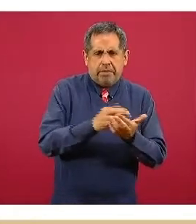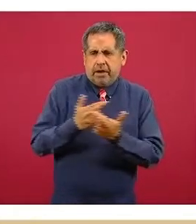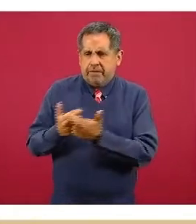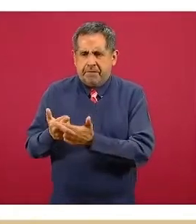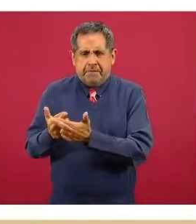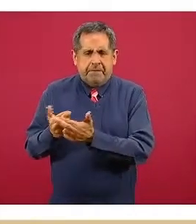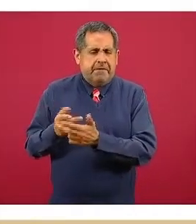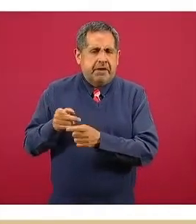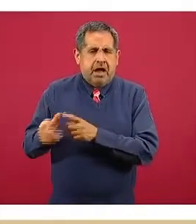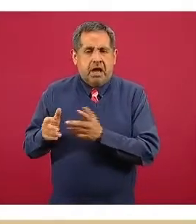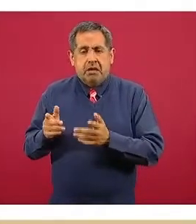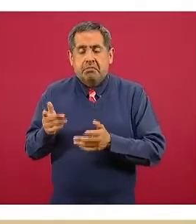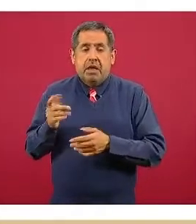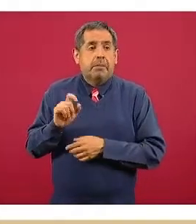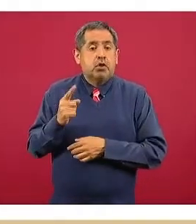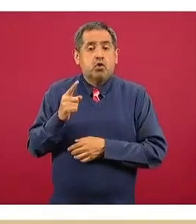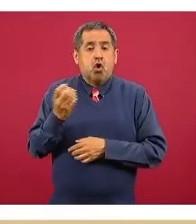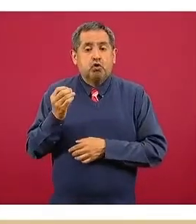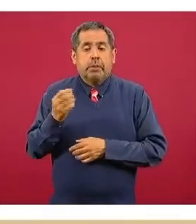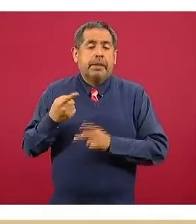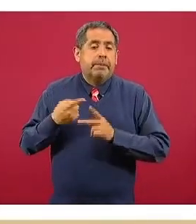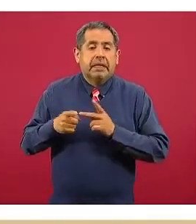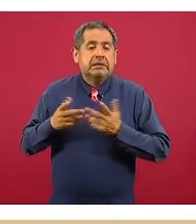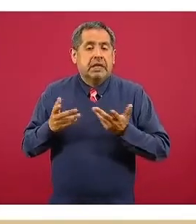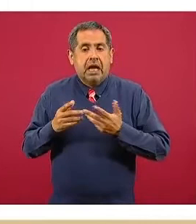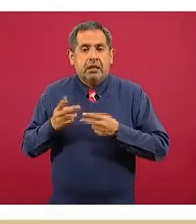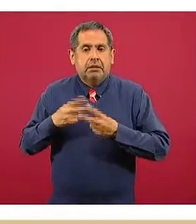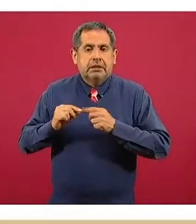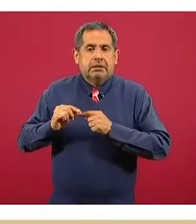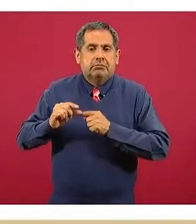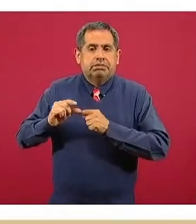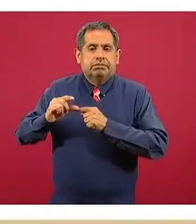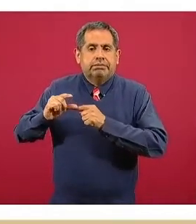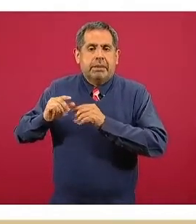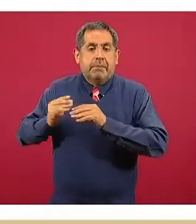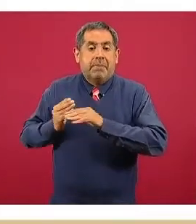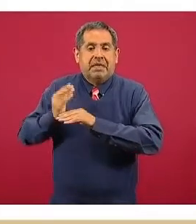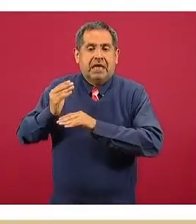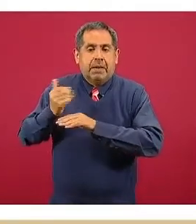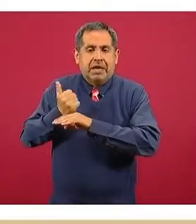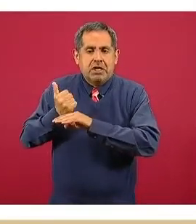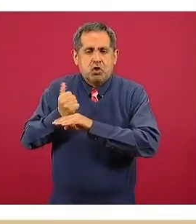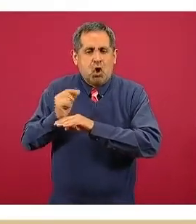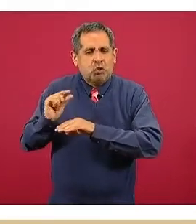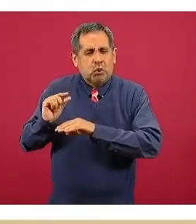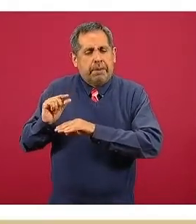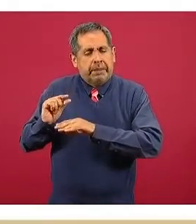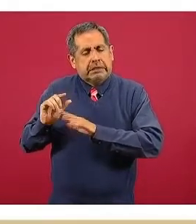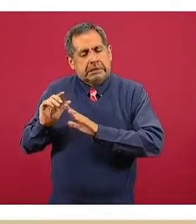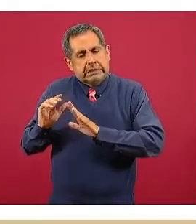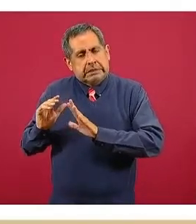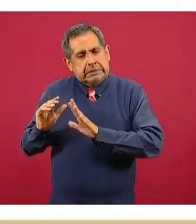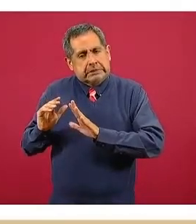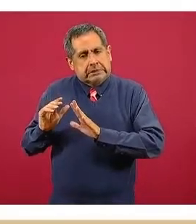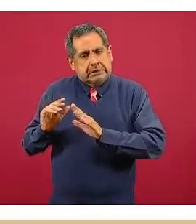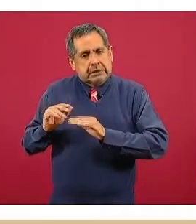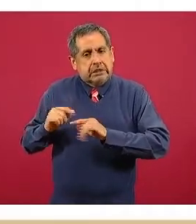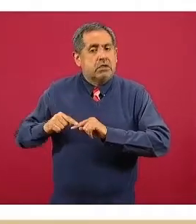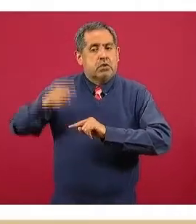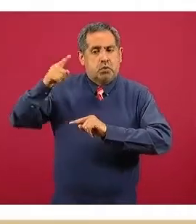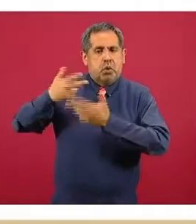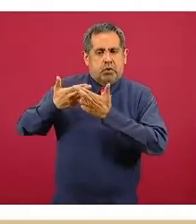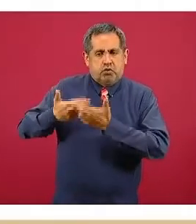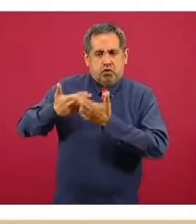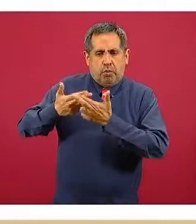el 20-21 de octubre empiezan a subir al rango amarillo, pero es un rango amarillo todavía bajo, que con